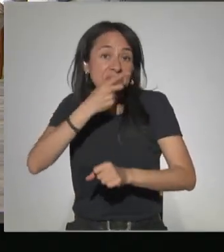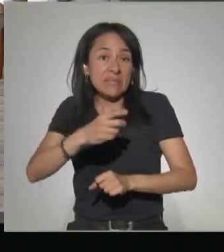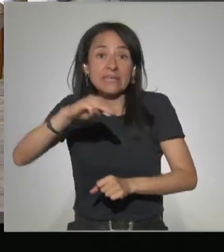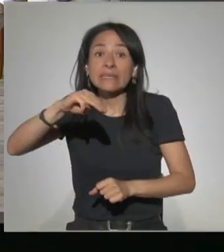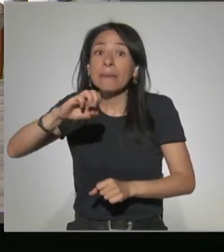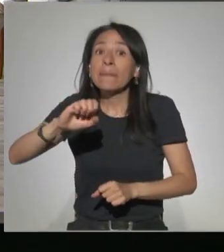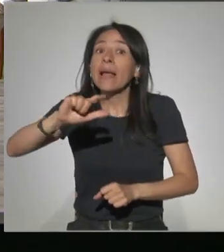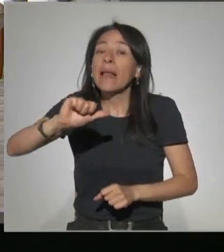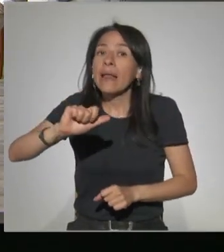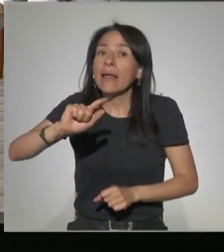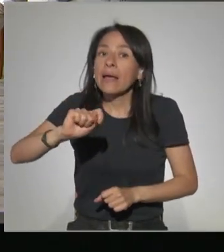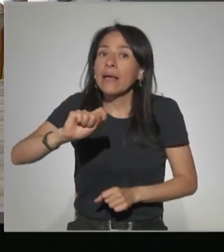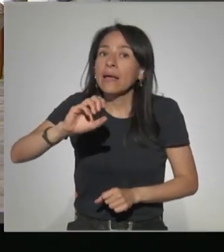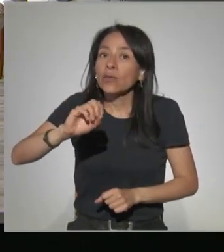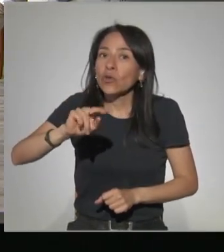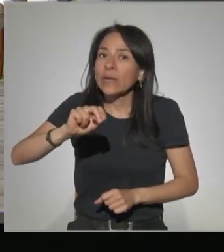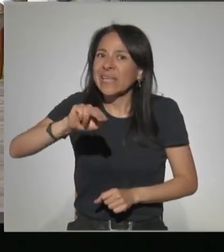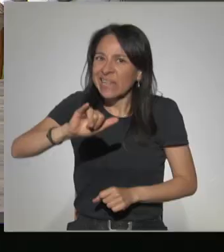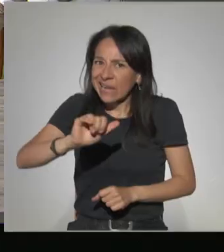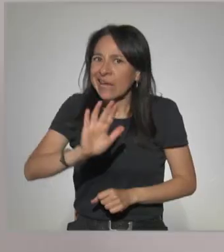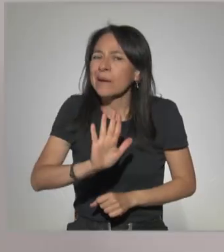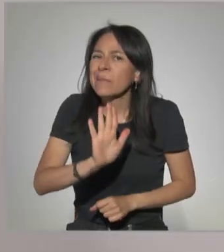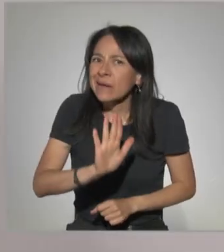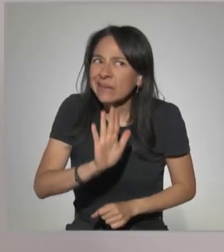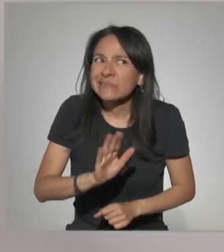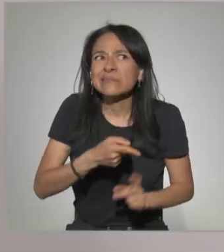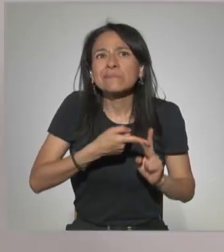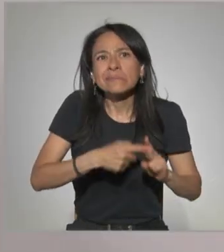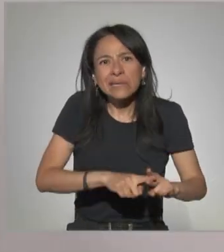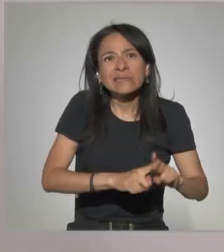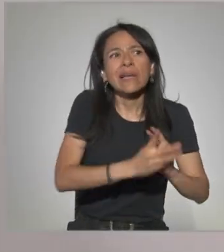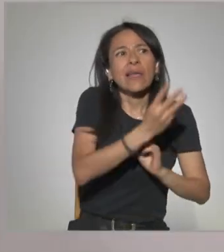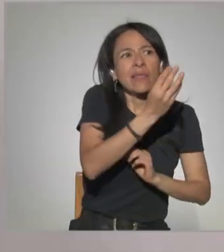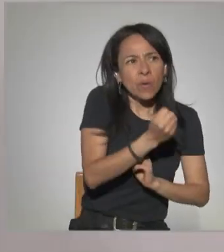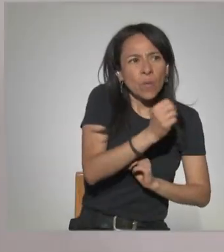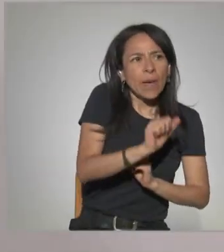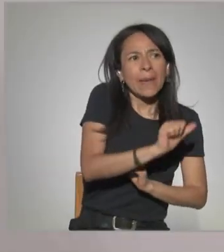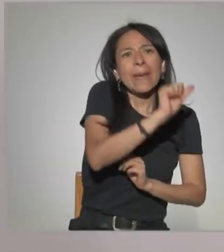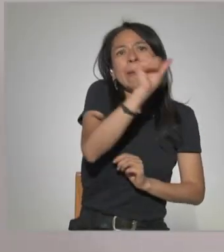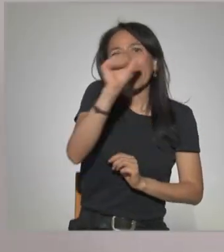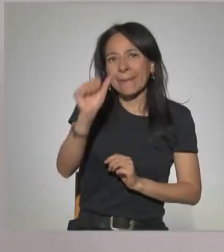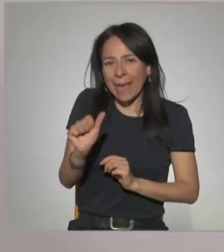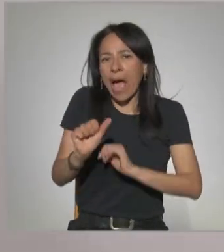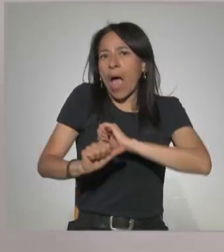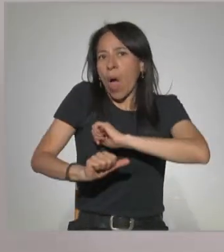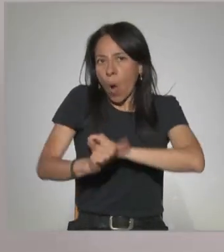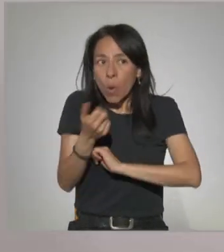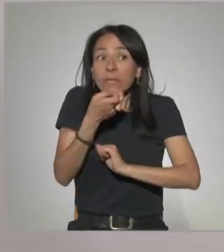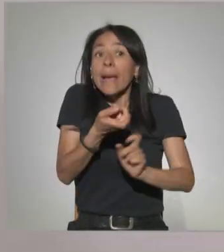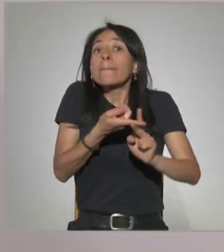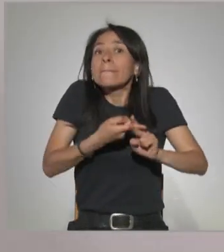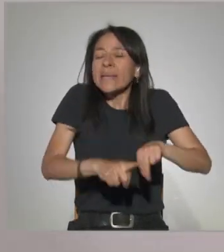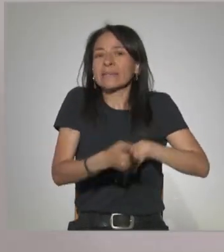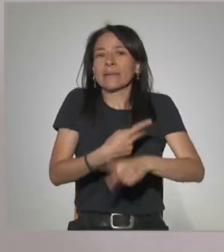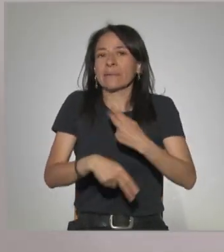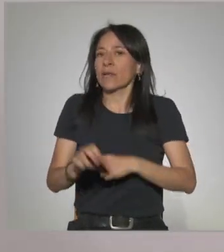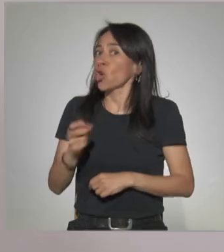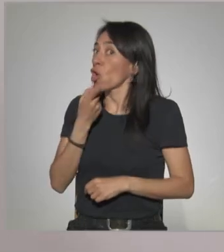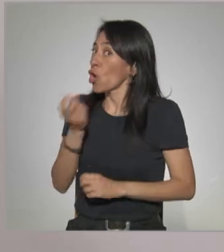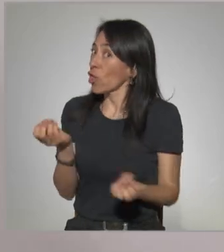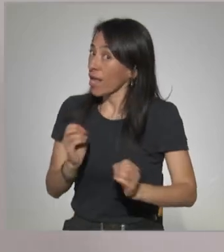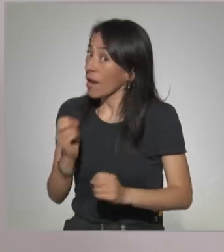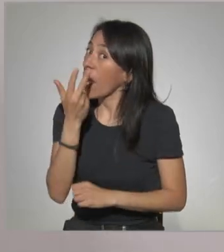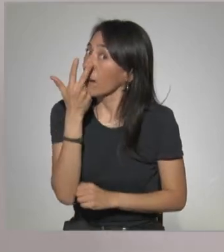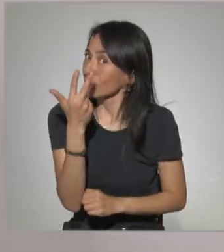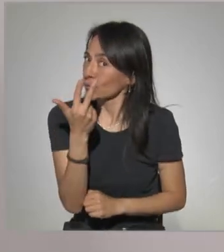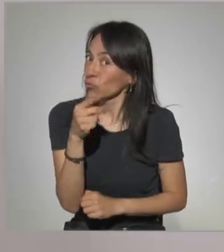que se nos hizo súper interesante, que empezaba de 9 a 11. Sí. No dijeron a las 8, dijeron de 9 a 11. Entonces dijeron, si te duermes,